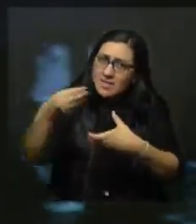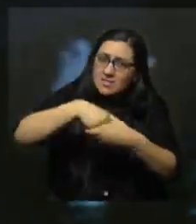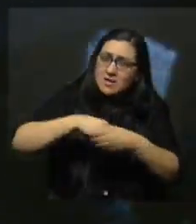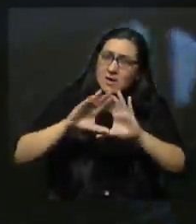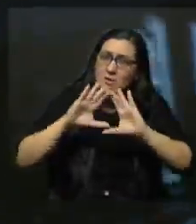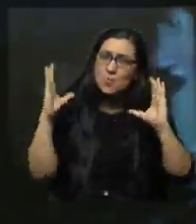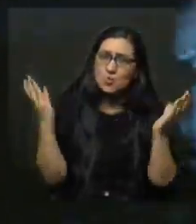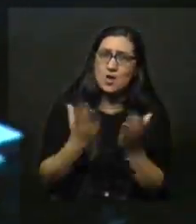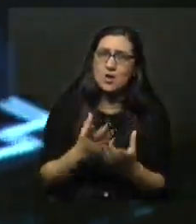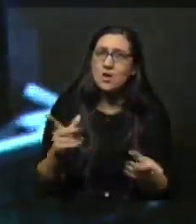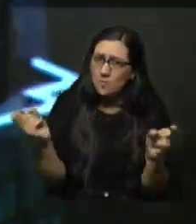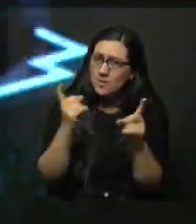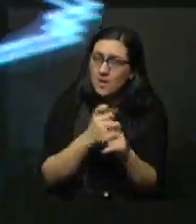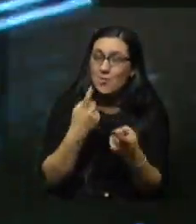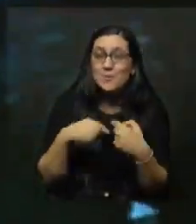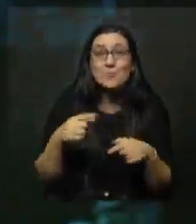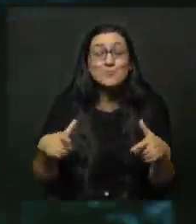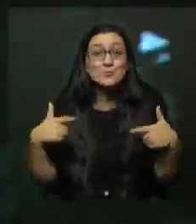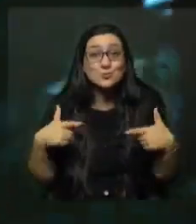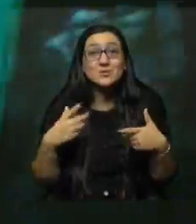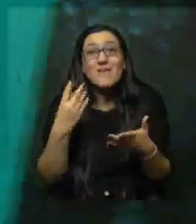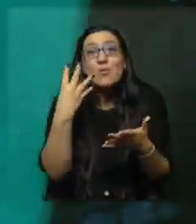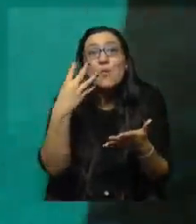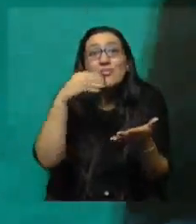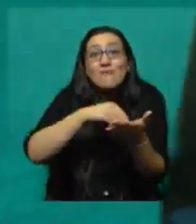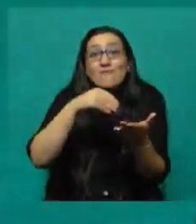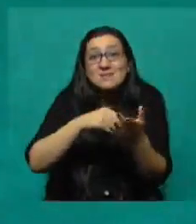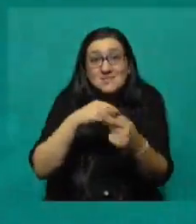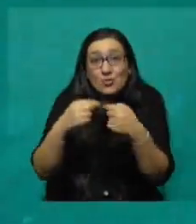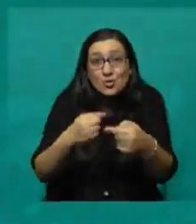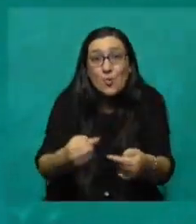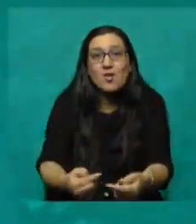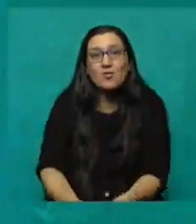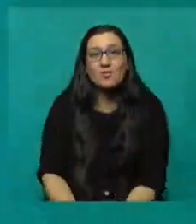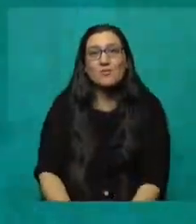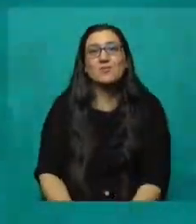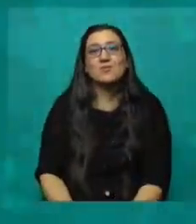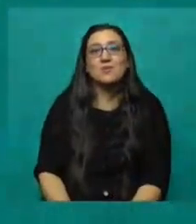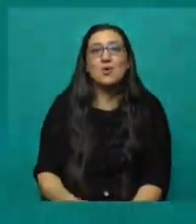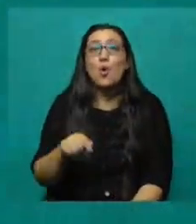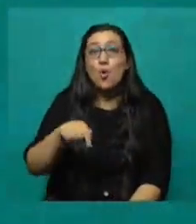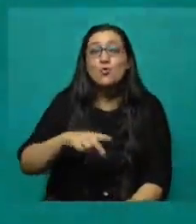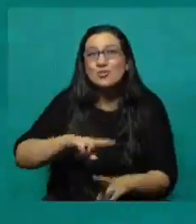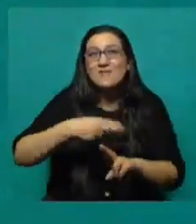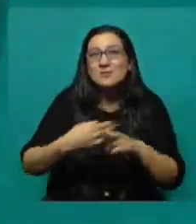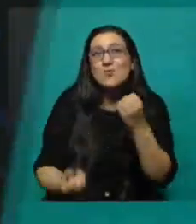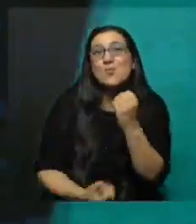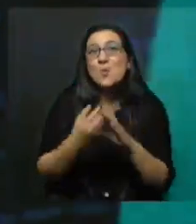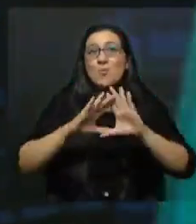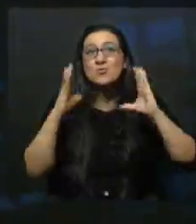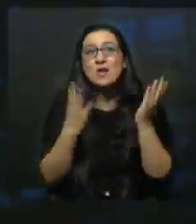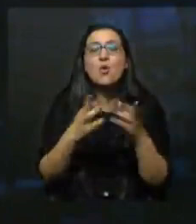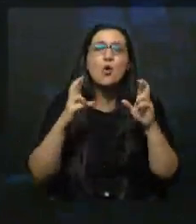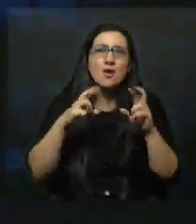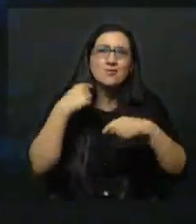complicado clasificar un mundial. Por suerte lo hemos conseguido y podemos vivir días como este. Hoy debuto Uruguay en un mundial, en un nuevo mundial. Ojalá que se siga dando por mucho